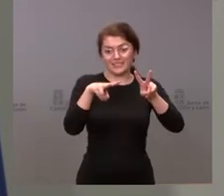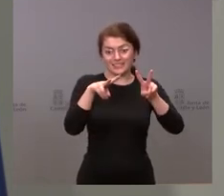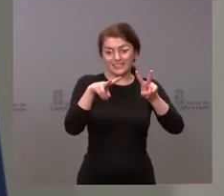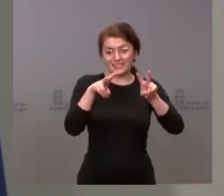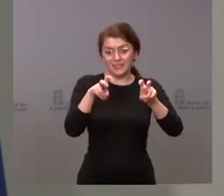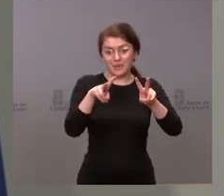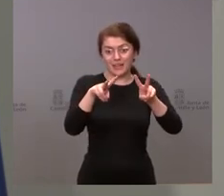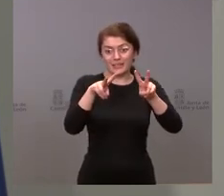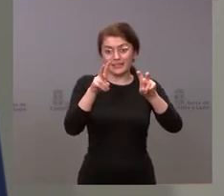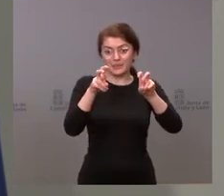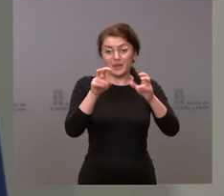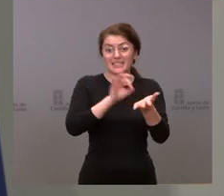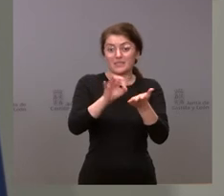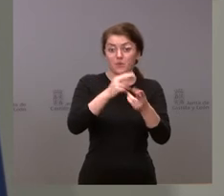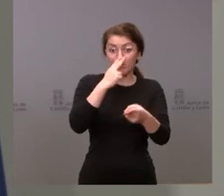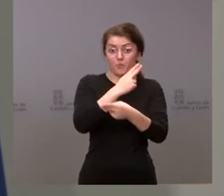públicos